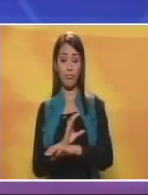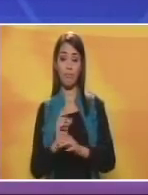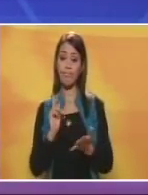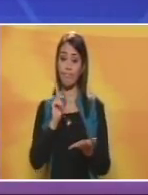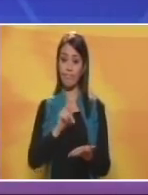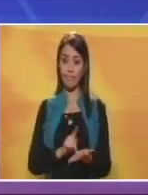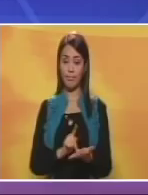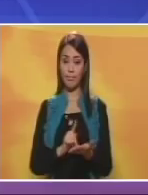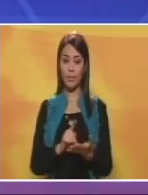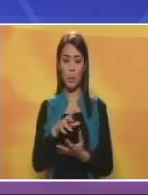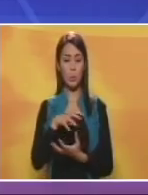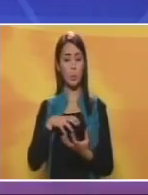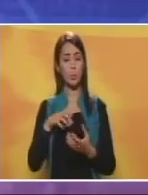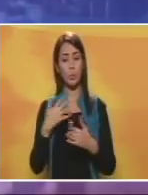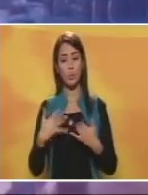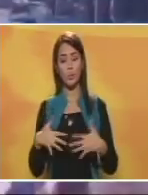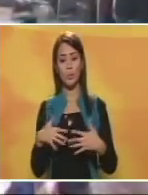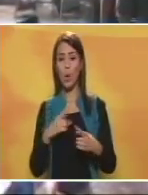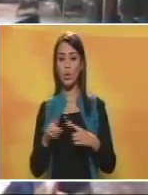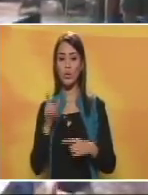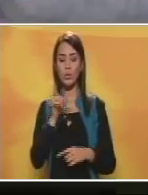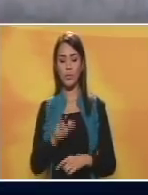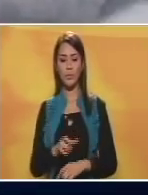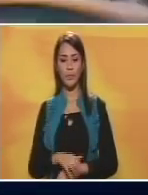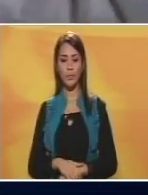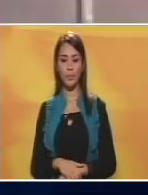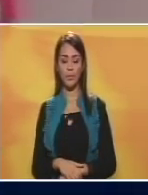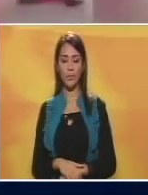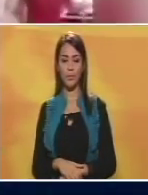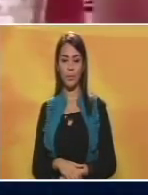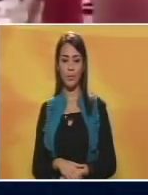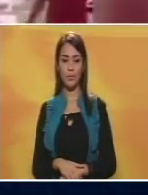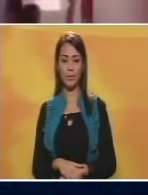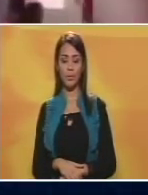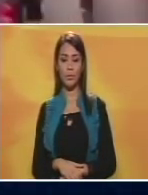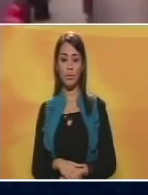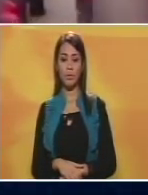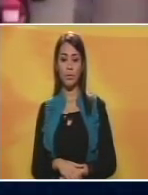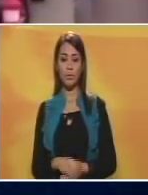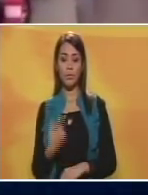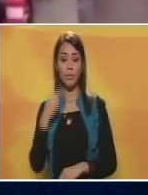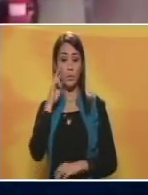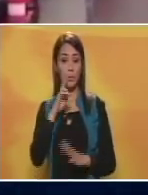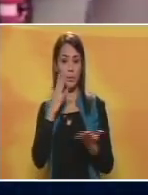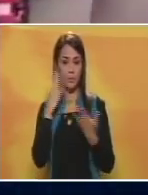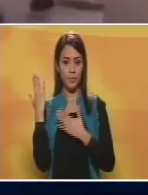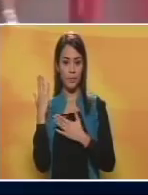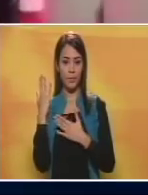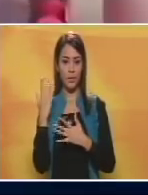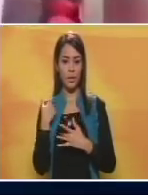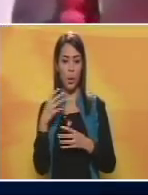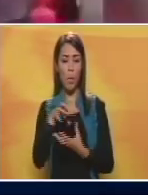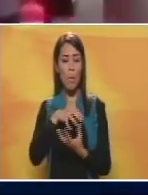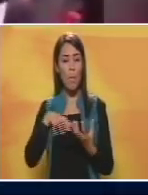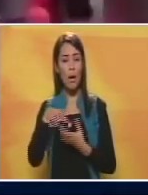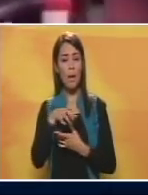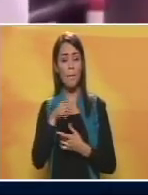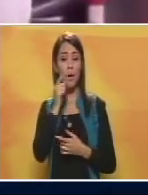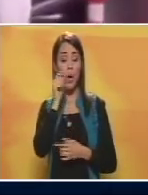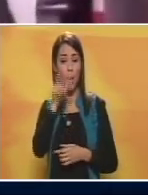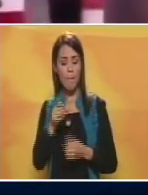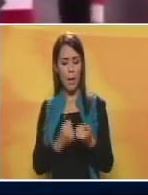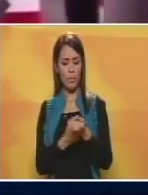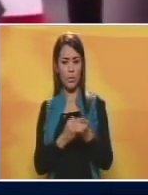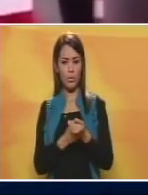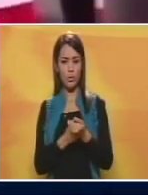otro momento polémico con un fanático. El ídolo de las Believers fue capturado mientras tuvo un inconveniente con un seguidor.